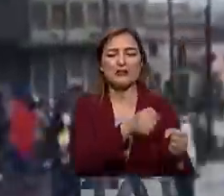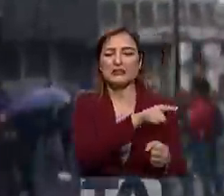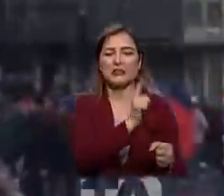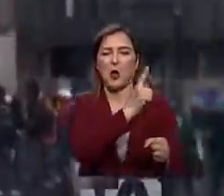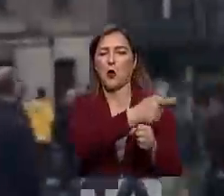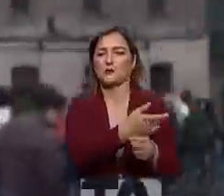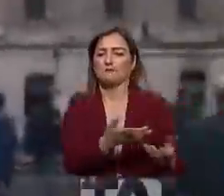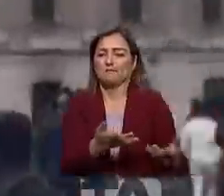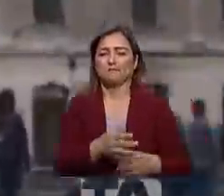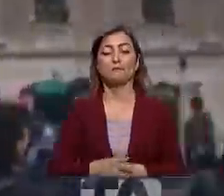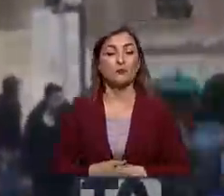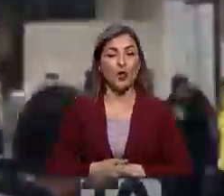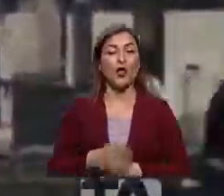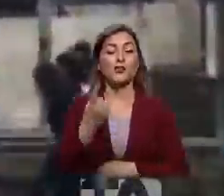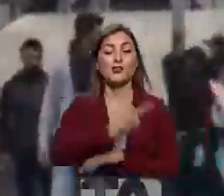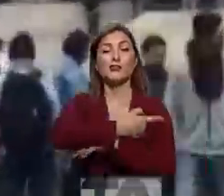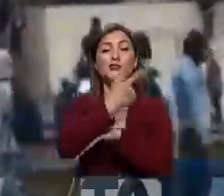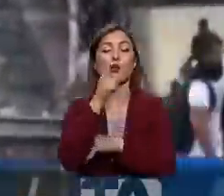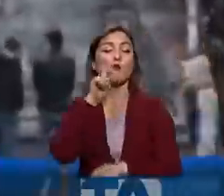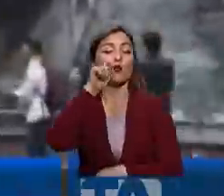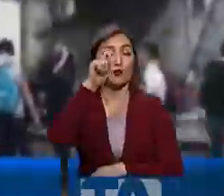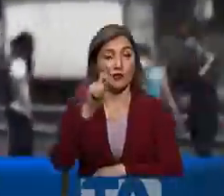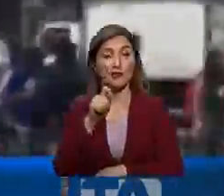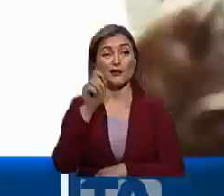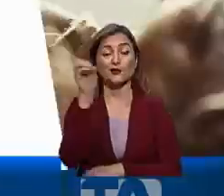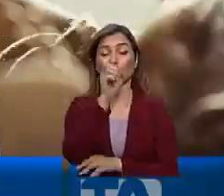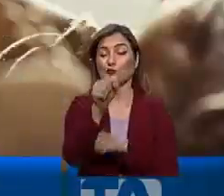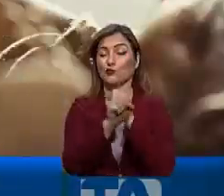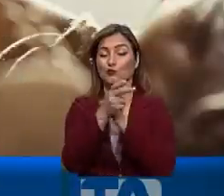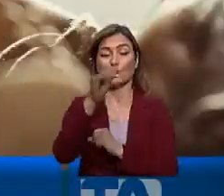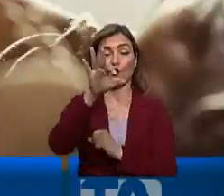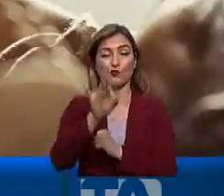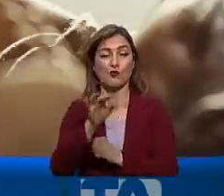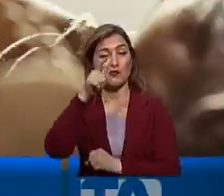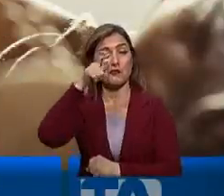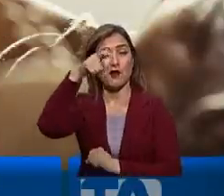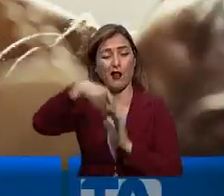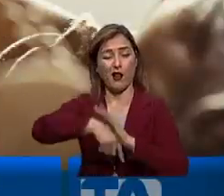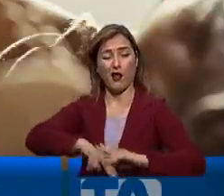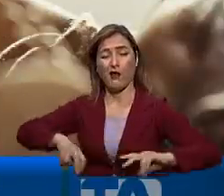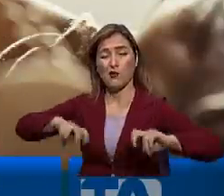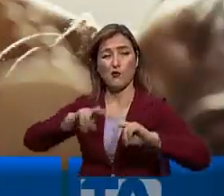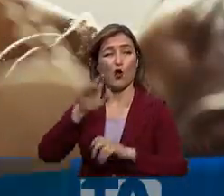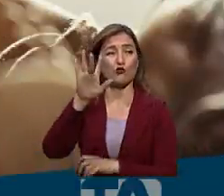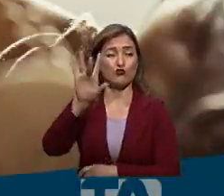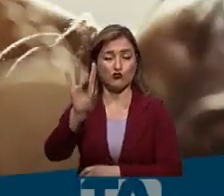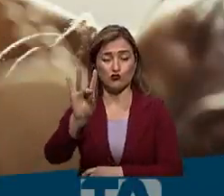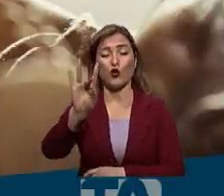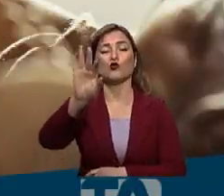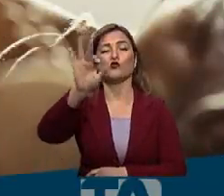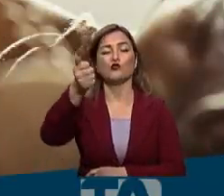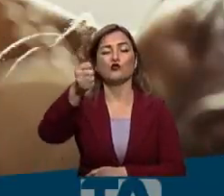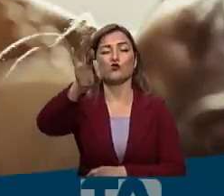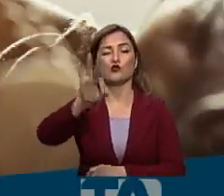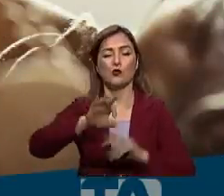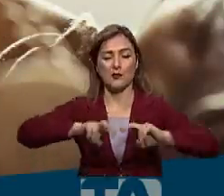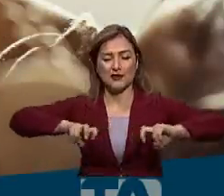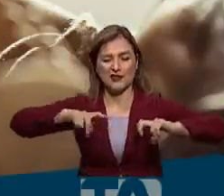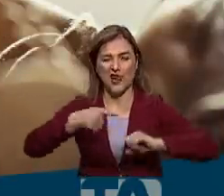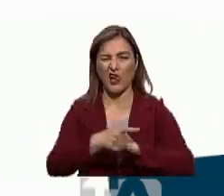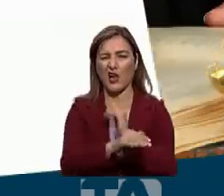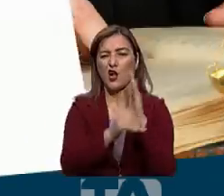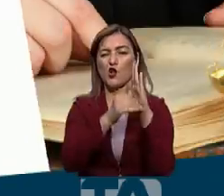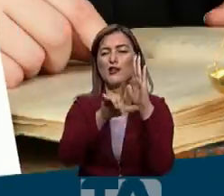que vivió el país en octubre de 2019, la Fiscalía abrió 819 expedientes en los que se investiga 29